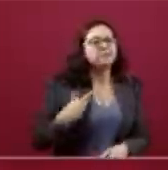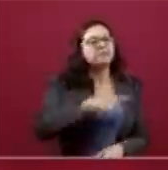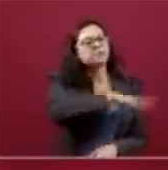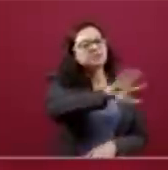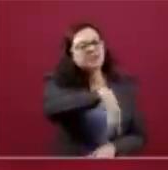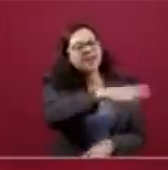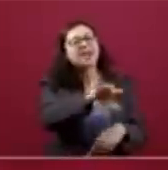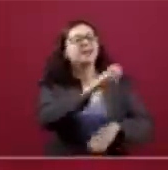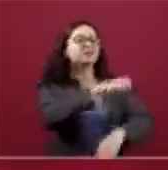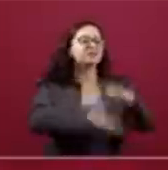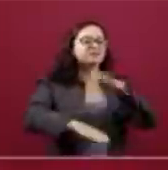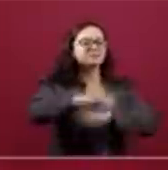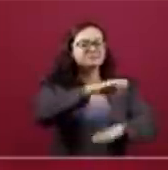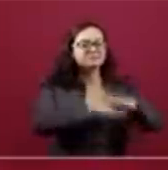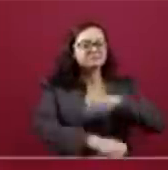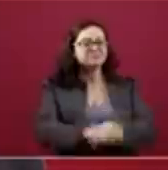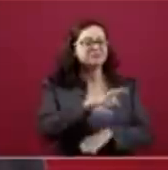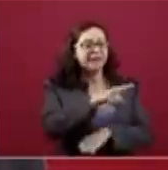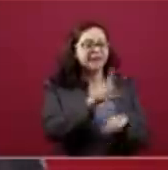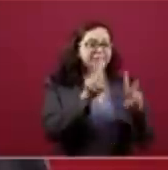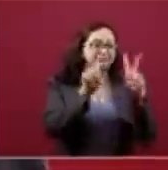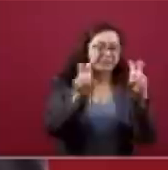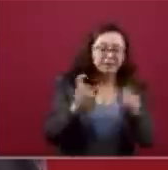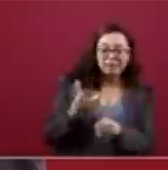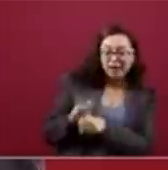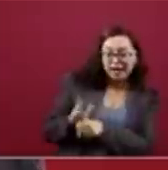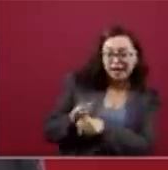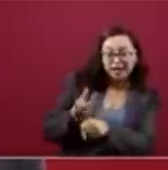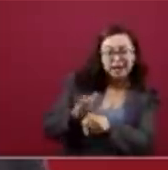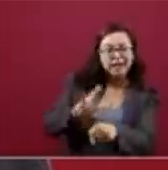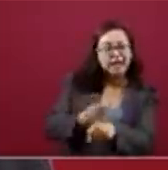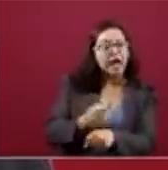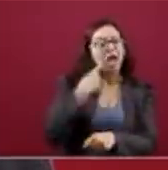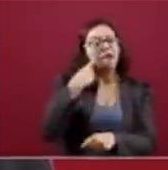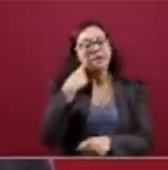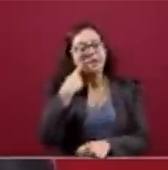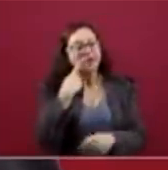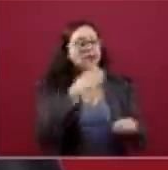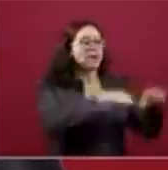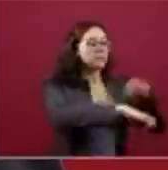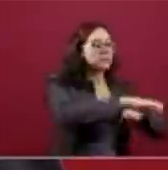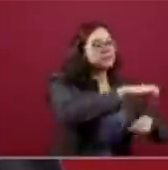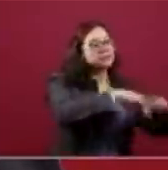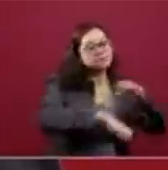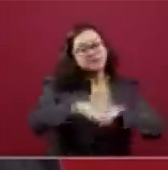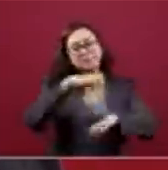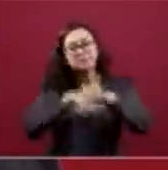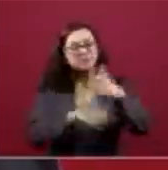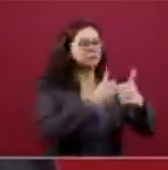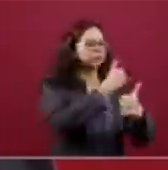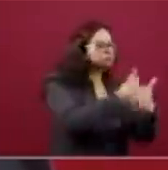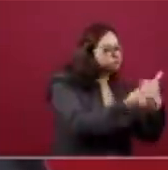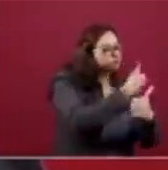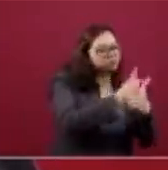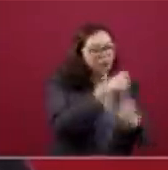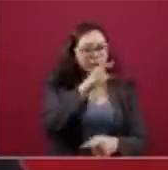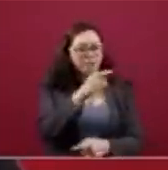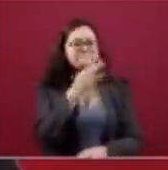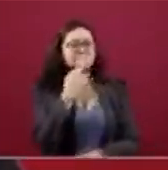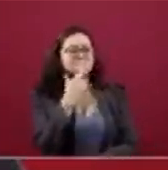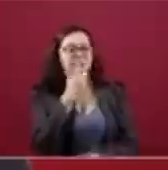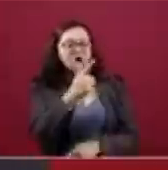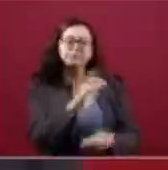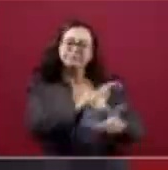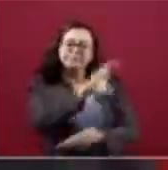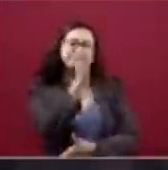con una empresa, hay que licitar esa obra, pero todo lo